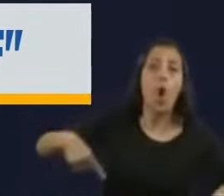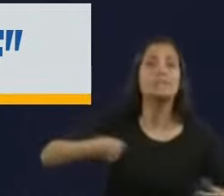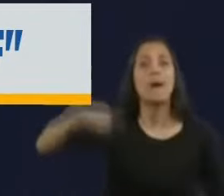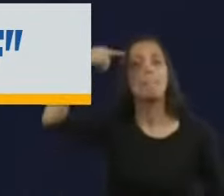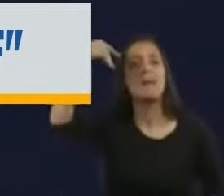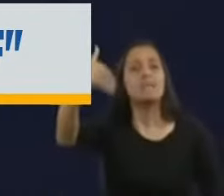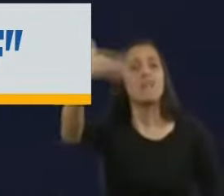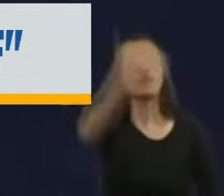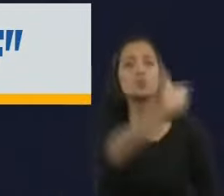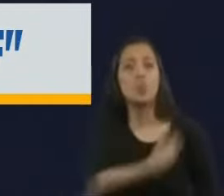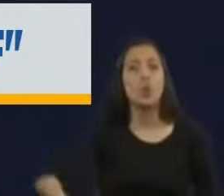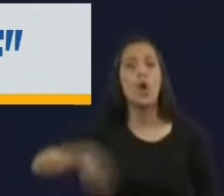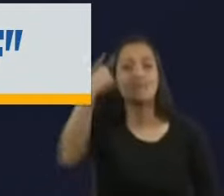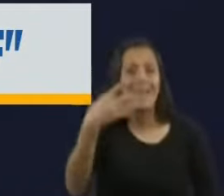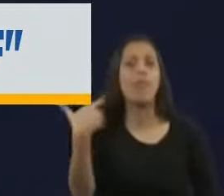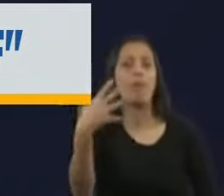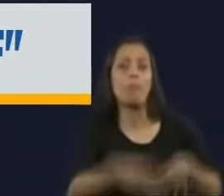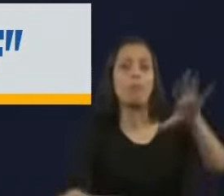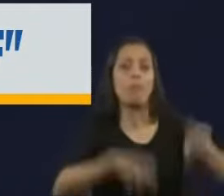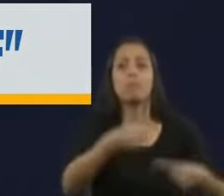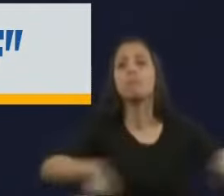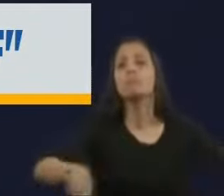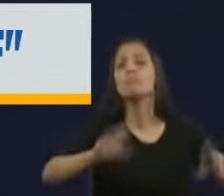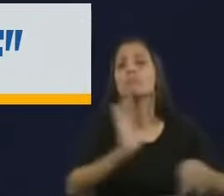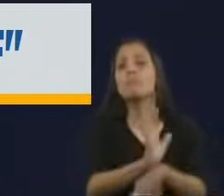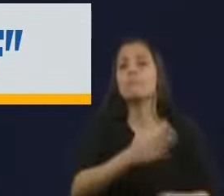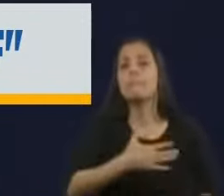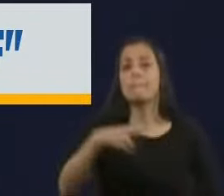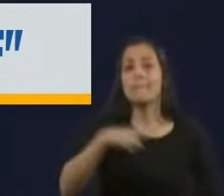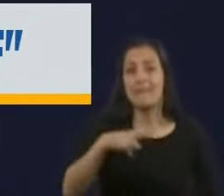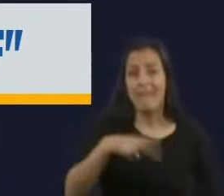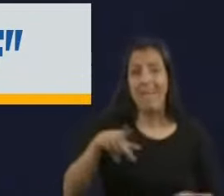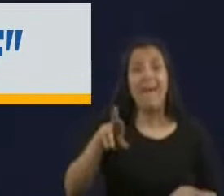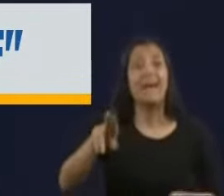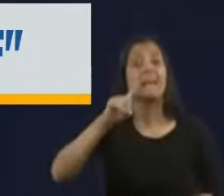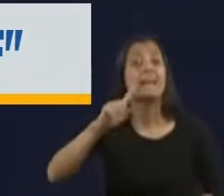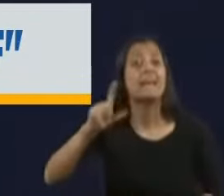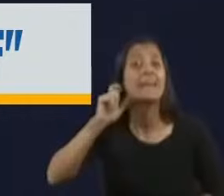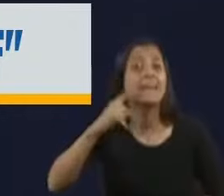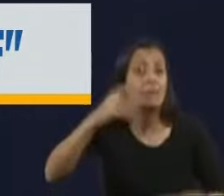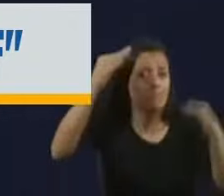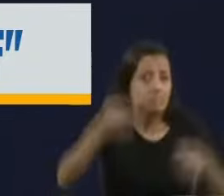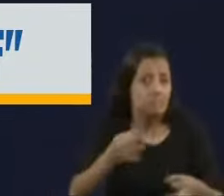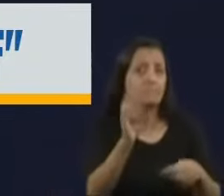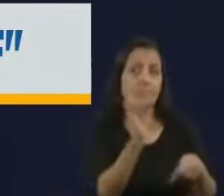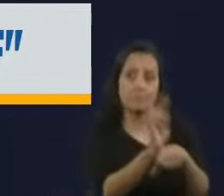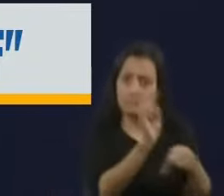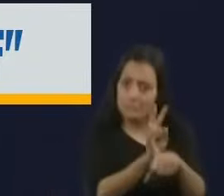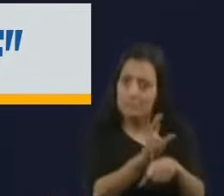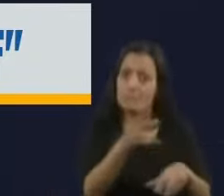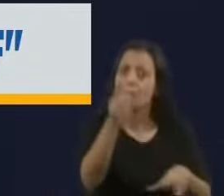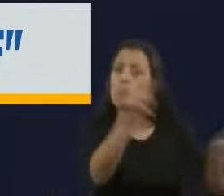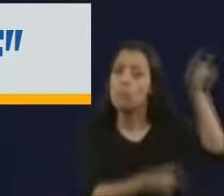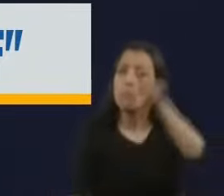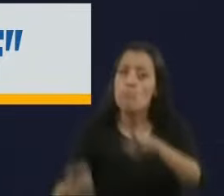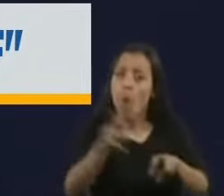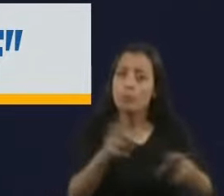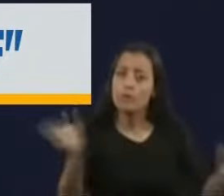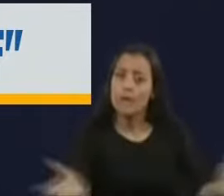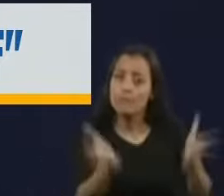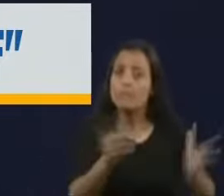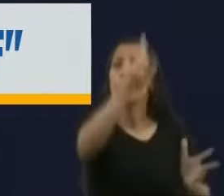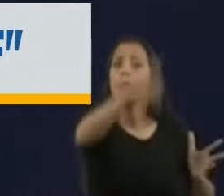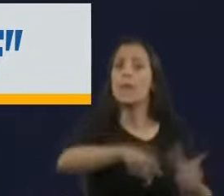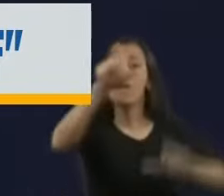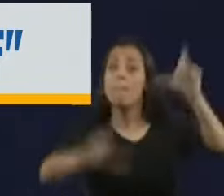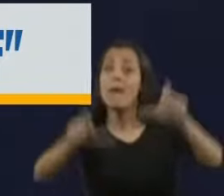pueda avanzar sobre la propiedad privada. El RIGI es precisamente eso, ¿no? Tratar de generar confianza